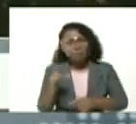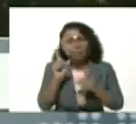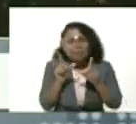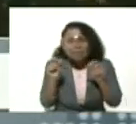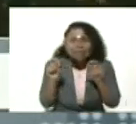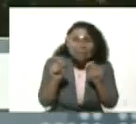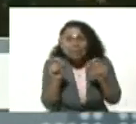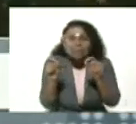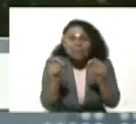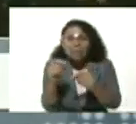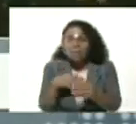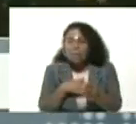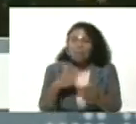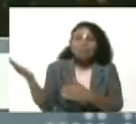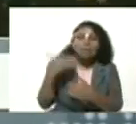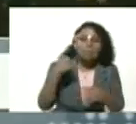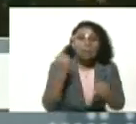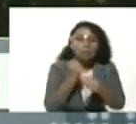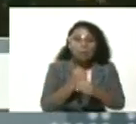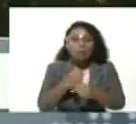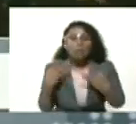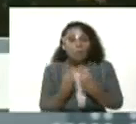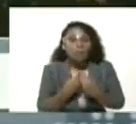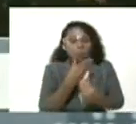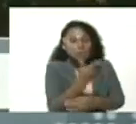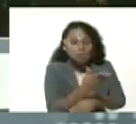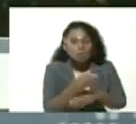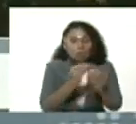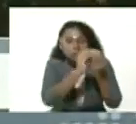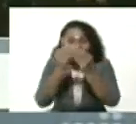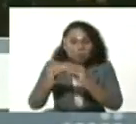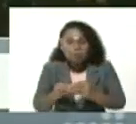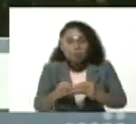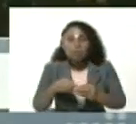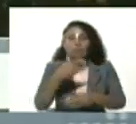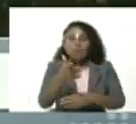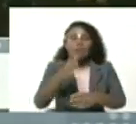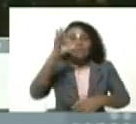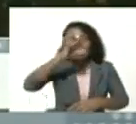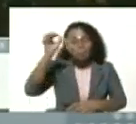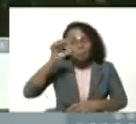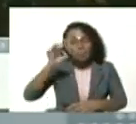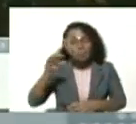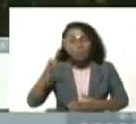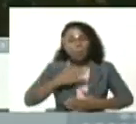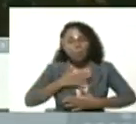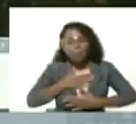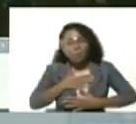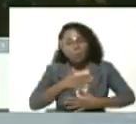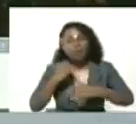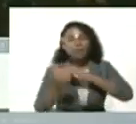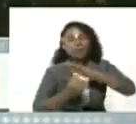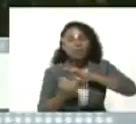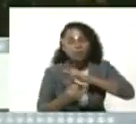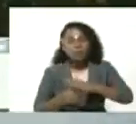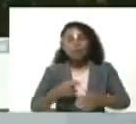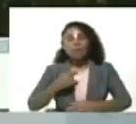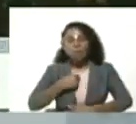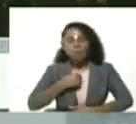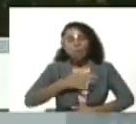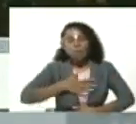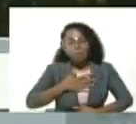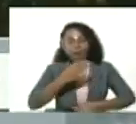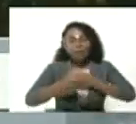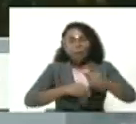hormiguita, regreso de mi trabajo y aquí estoy con ustedes. Ustedes cuestan 100% conmigo, con las instituciones que yo pueda